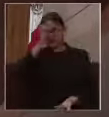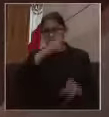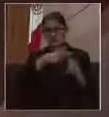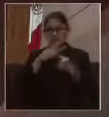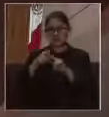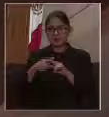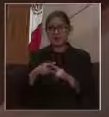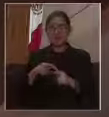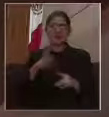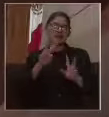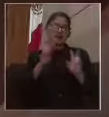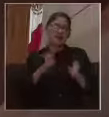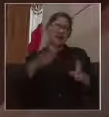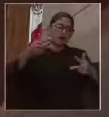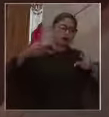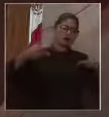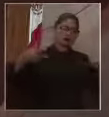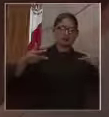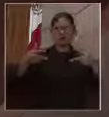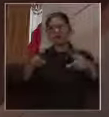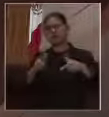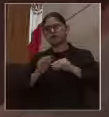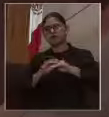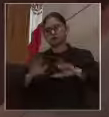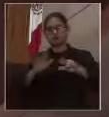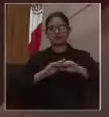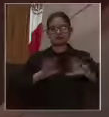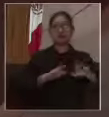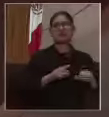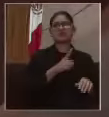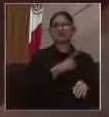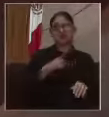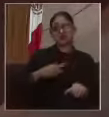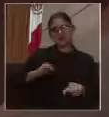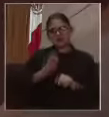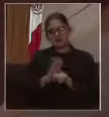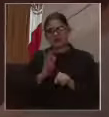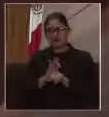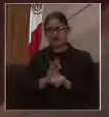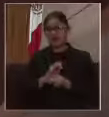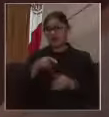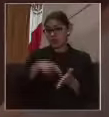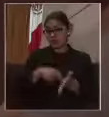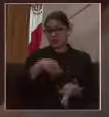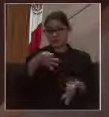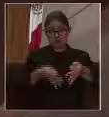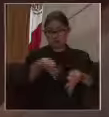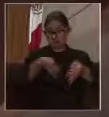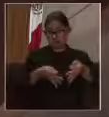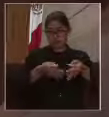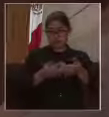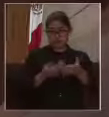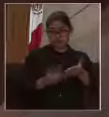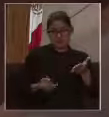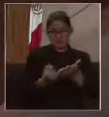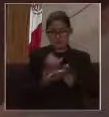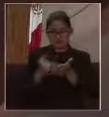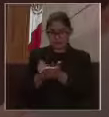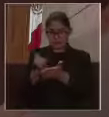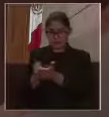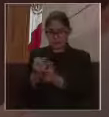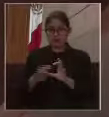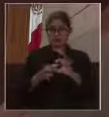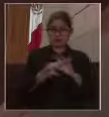la labor periodística goza de un manto jurídico protector, así lo ha establecido nuestra jurisprudencia, al constituir el eje central